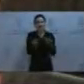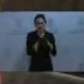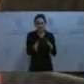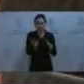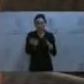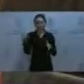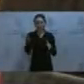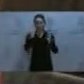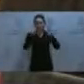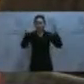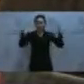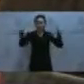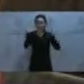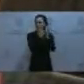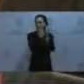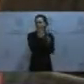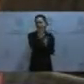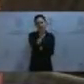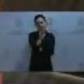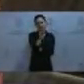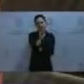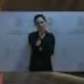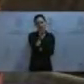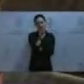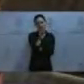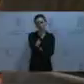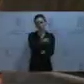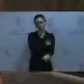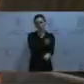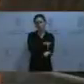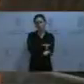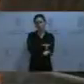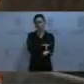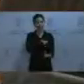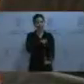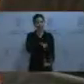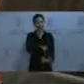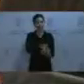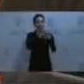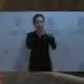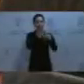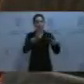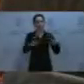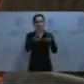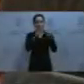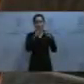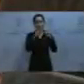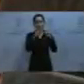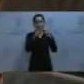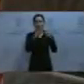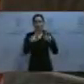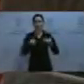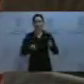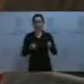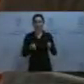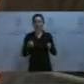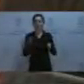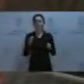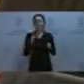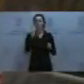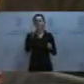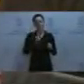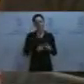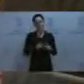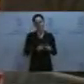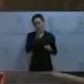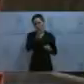de la atención prioritaria de todo lo que tiene que ver con la coordinación sociosanitaria. Primera cuestión, porque